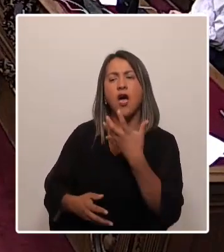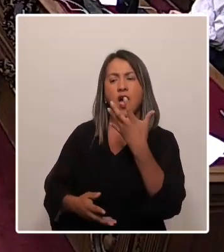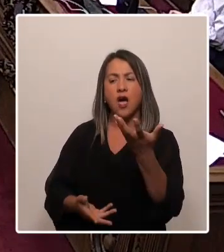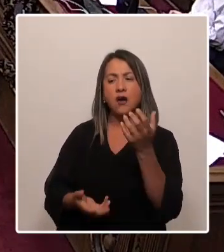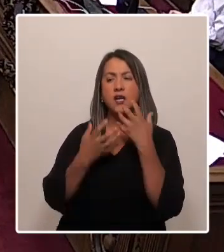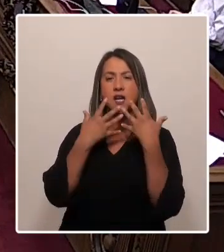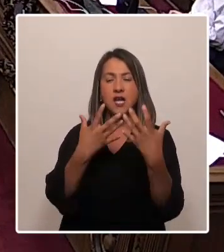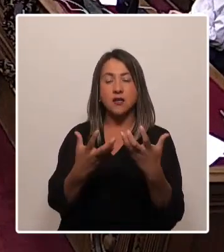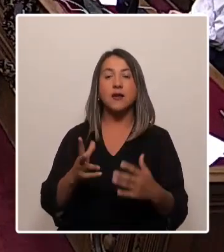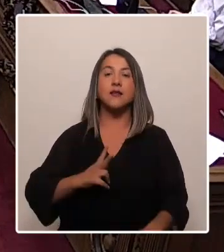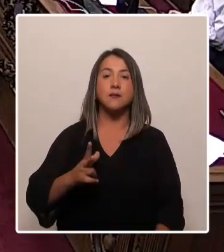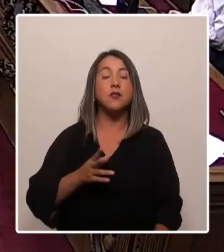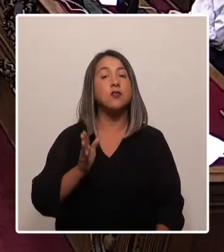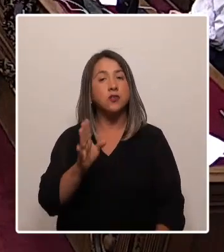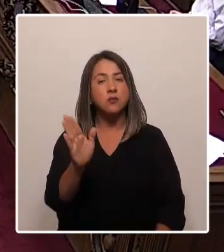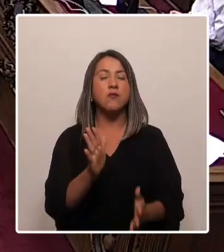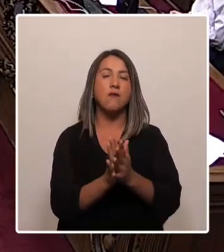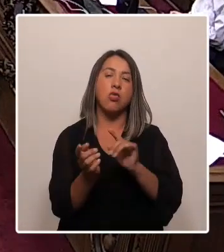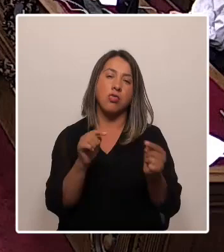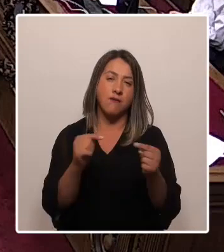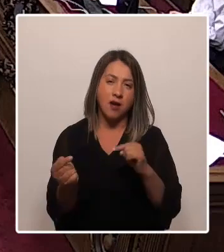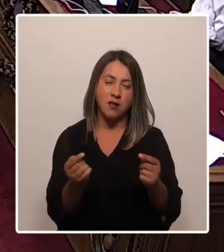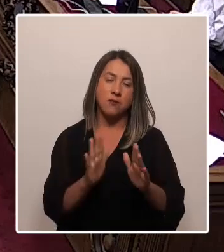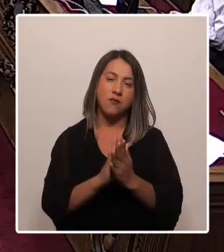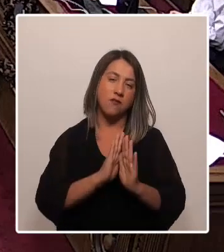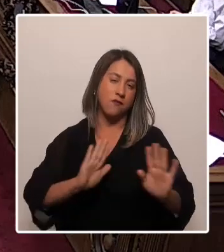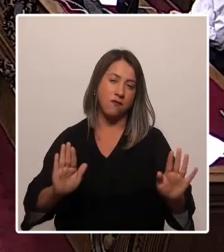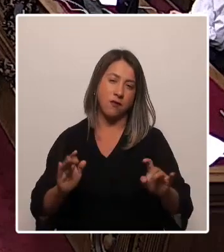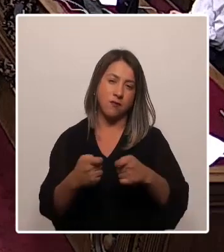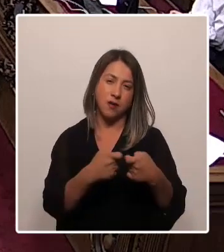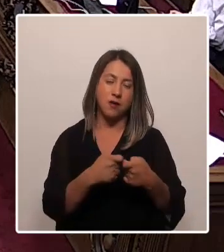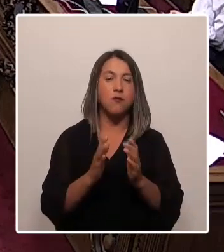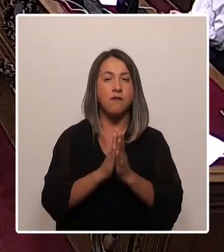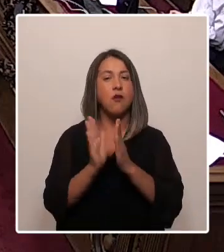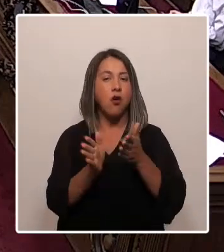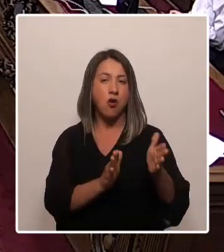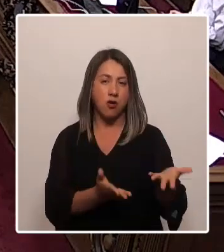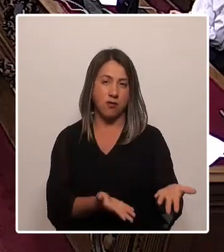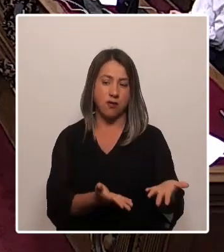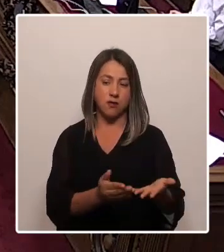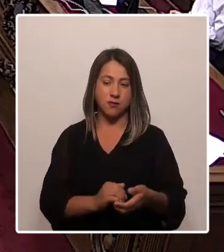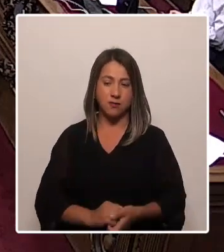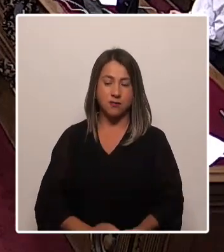Estimados, continuemos con el debate, por favor. Llamo al orden.